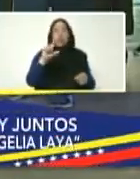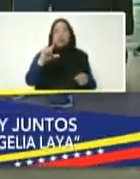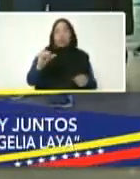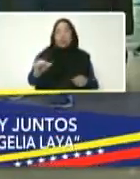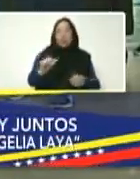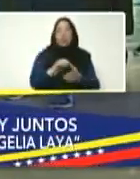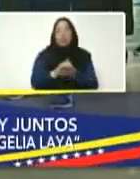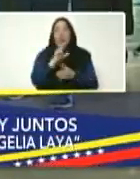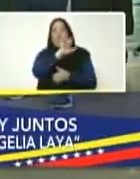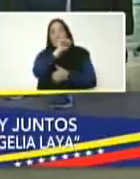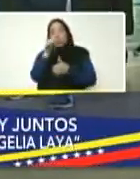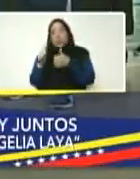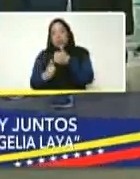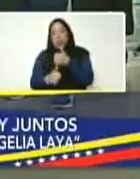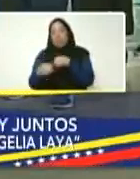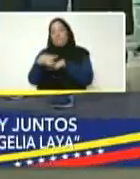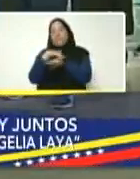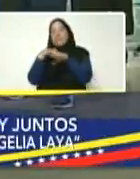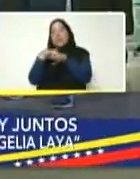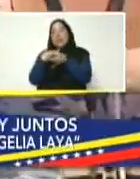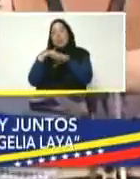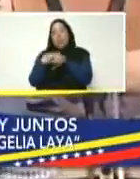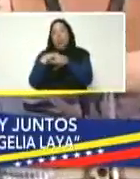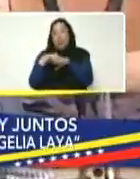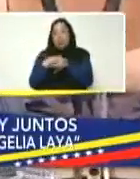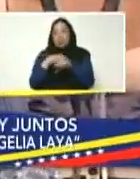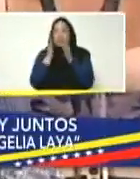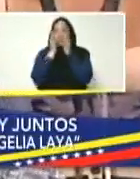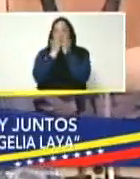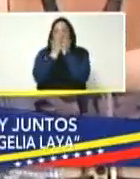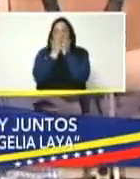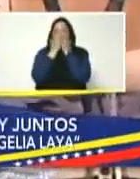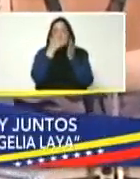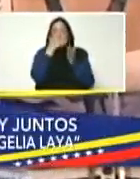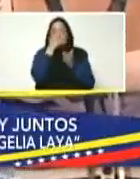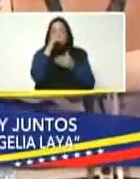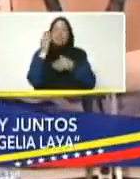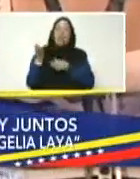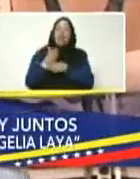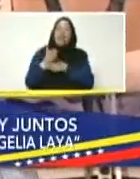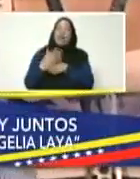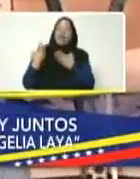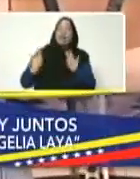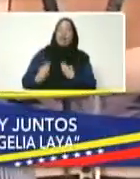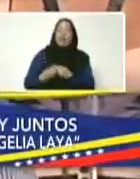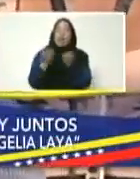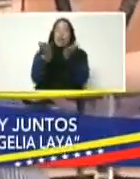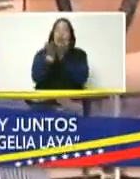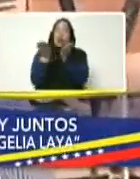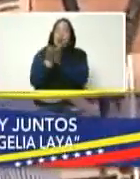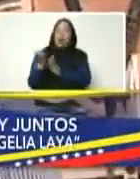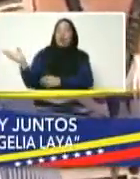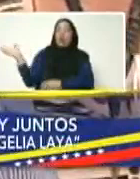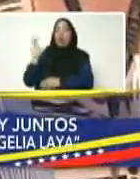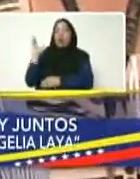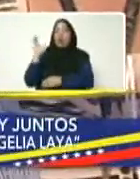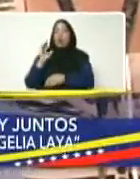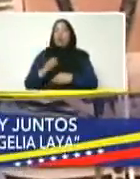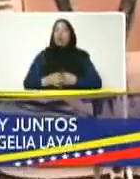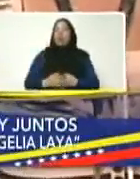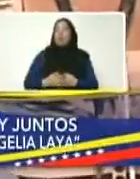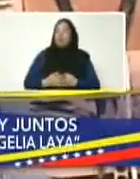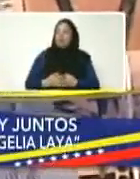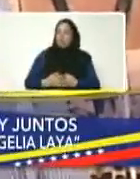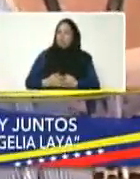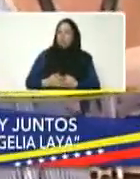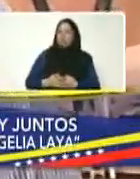viceministra, que ella nos ha compartido con nosotros en esta recuperación de cada una de las escuelas de Caracas. Profesora.